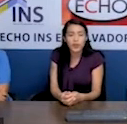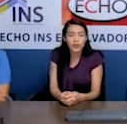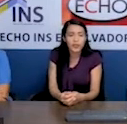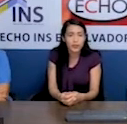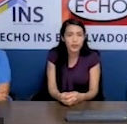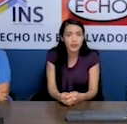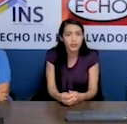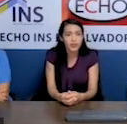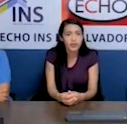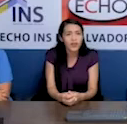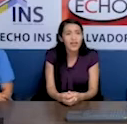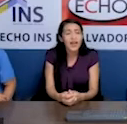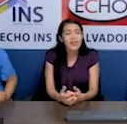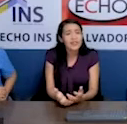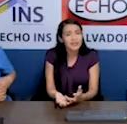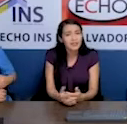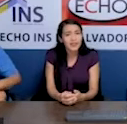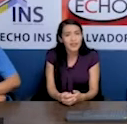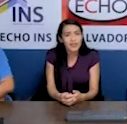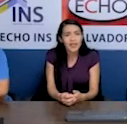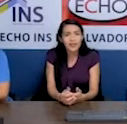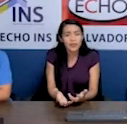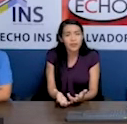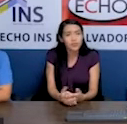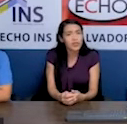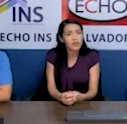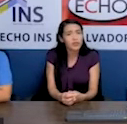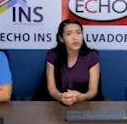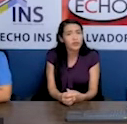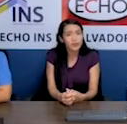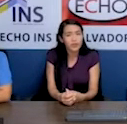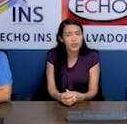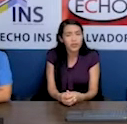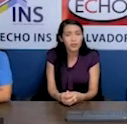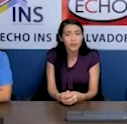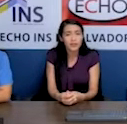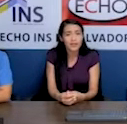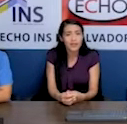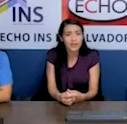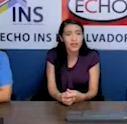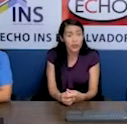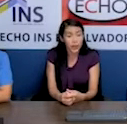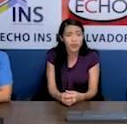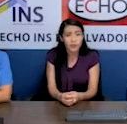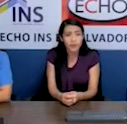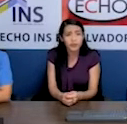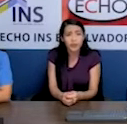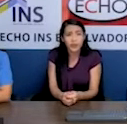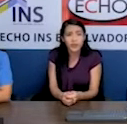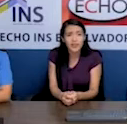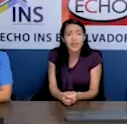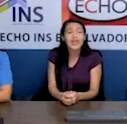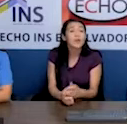nivel superior, del hemitórax superior. Hay estasis sanguínea, disminución del retorno venoso de los vasos de la cabeza, cuello y